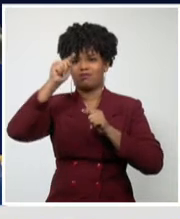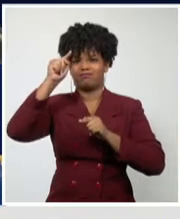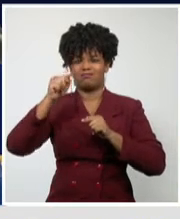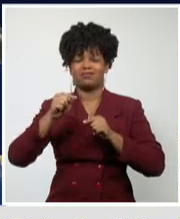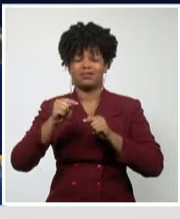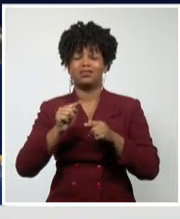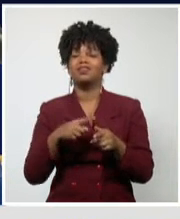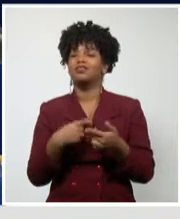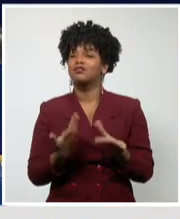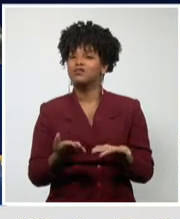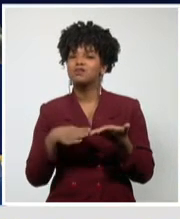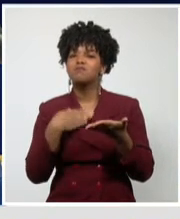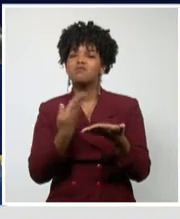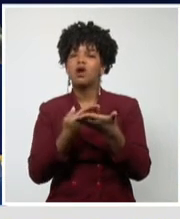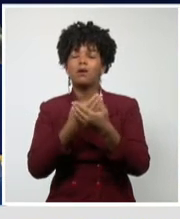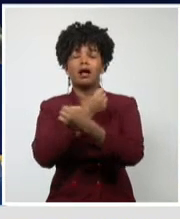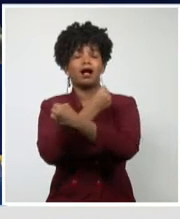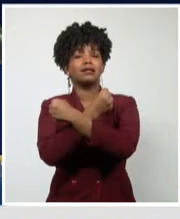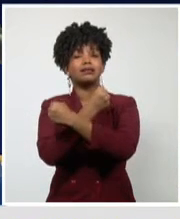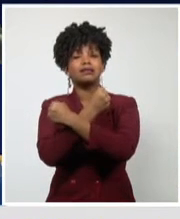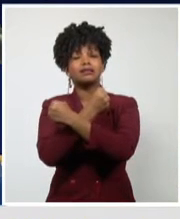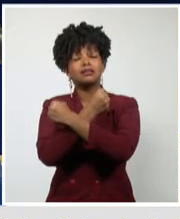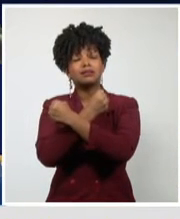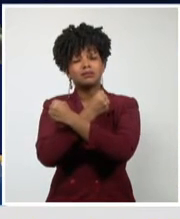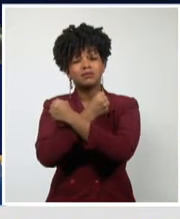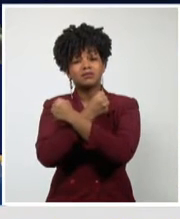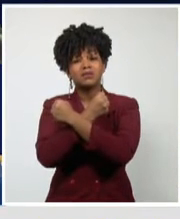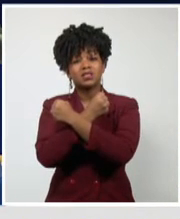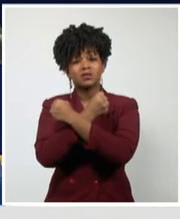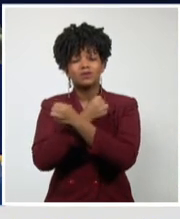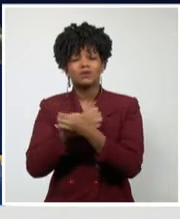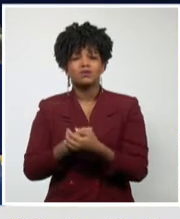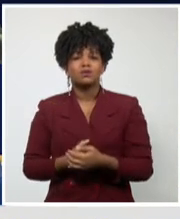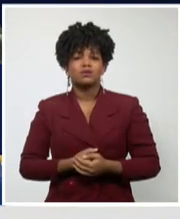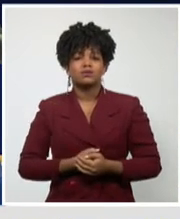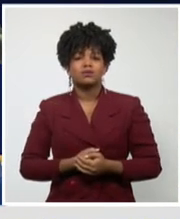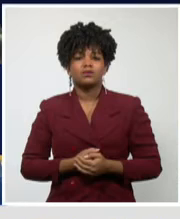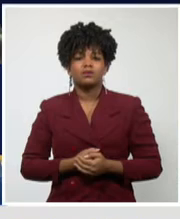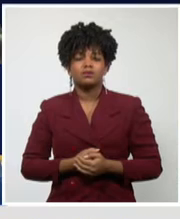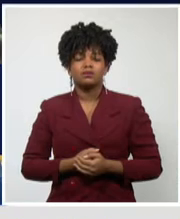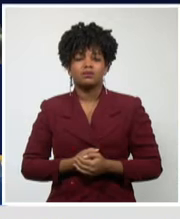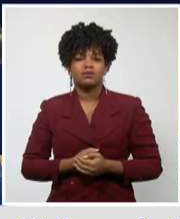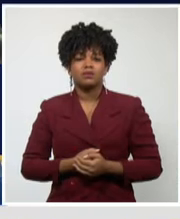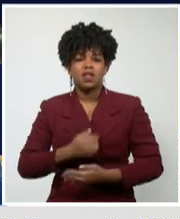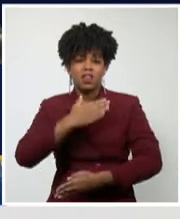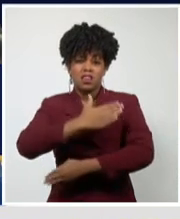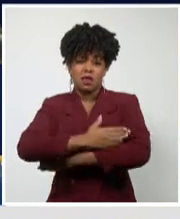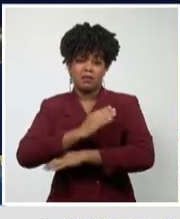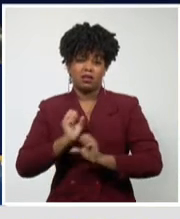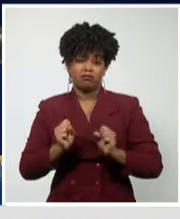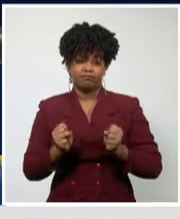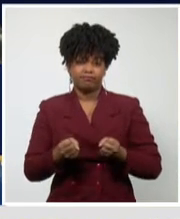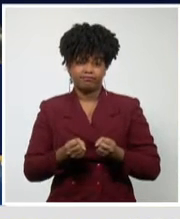demuestra es el riesgo que se corre con la limitación de la restricción. Por eso,